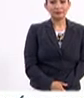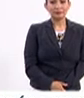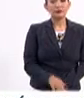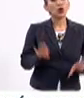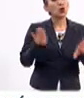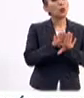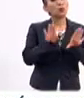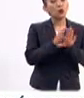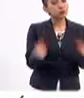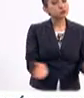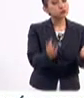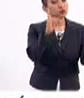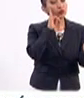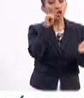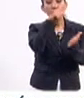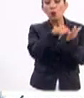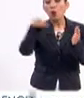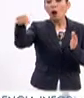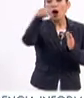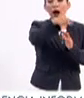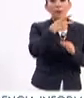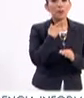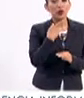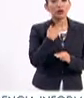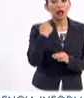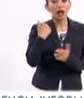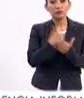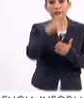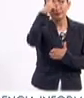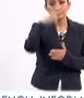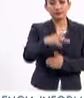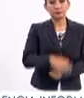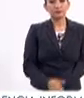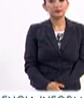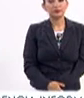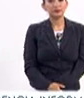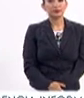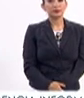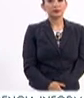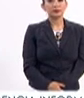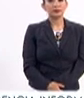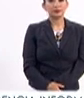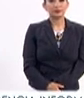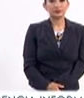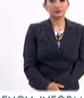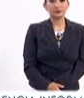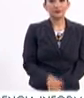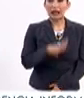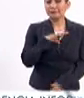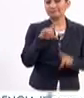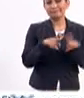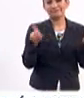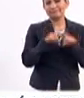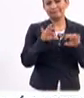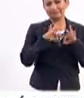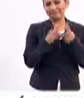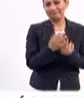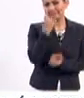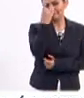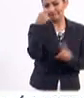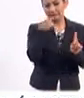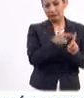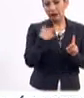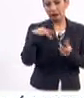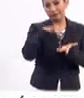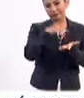¿Cómo promover a la mujer en los espacios de la política en la Ciudad de México? Bueno, hay muchos mecanismos. Primero de ellos es